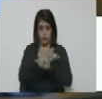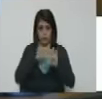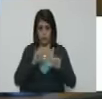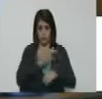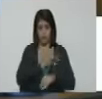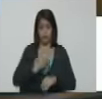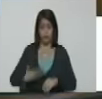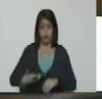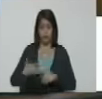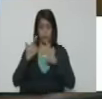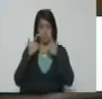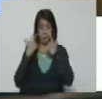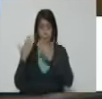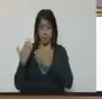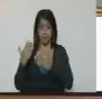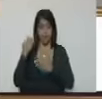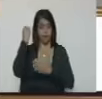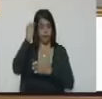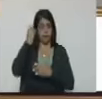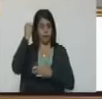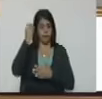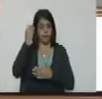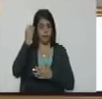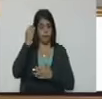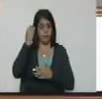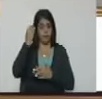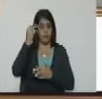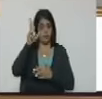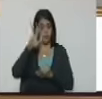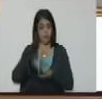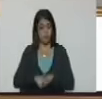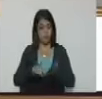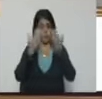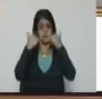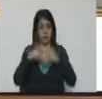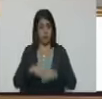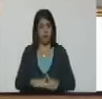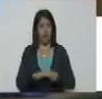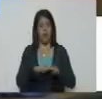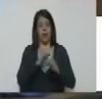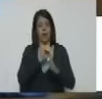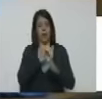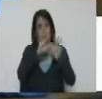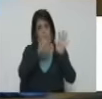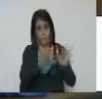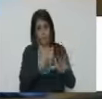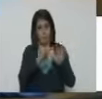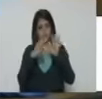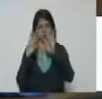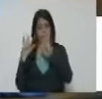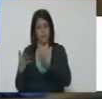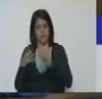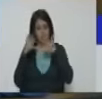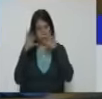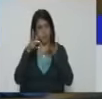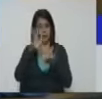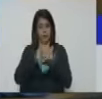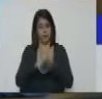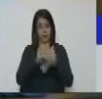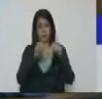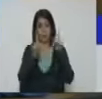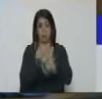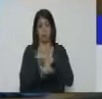ciudadano presidente. En consideración. Aprobado. Siguiente. Décimo noveno. Se sugiere aprobar